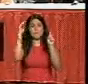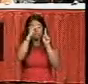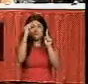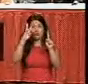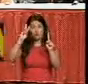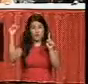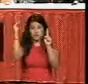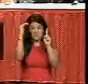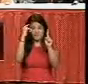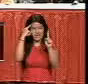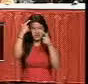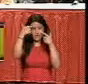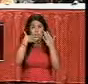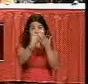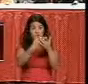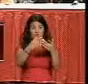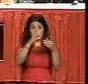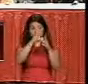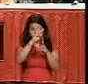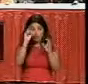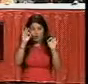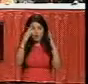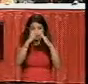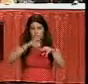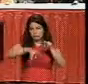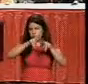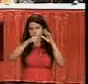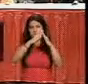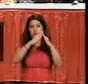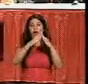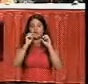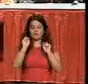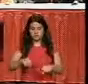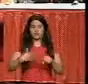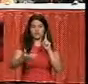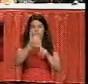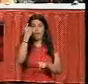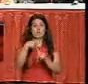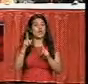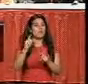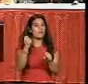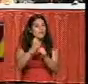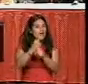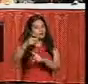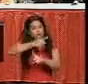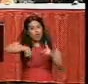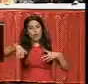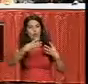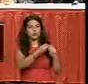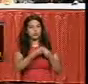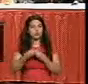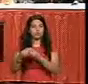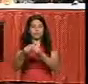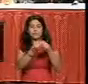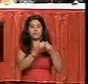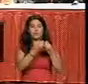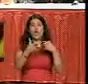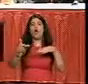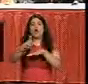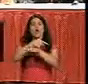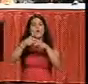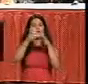trazado el comandante Chávez pero para eso tiene que trabajar todo el país pero así alineado las gobernaciones no